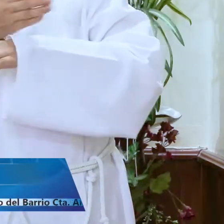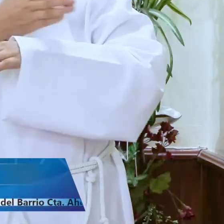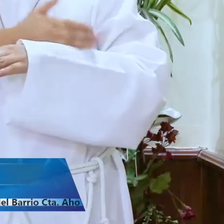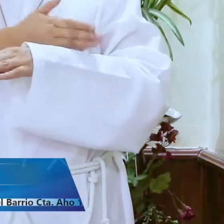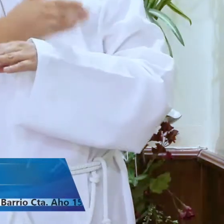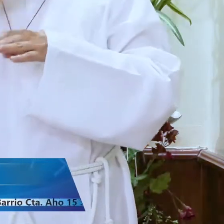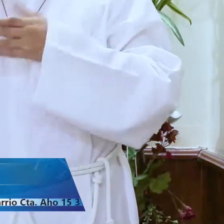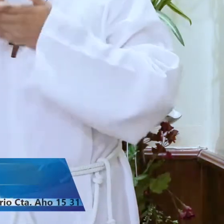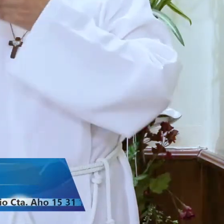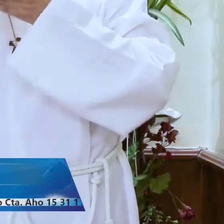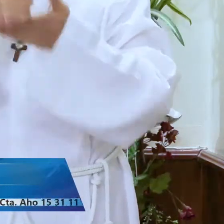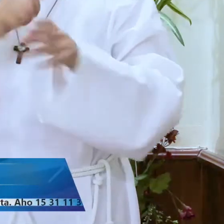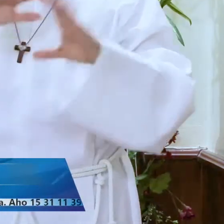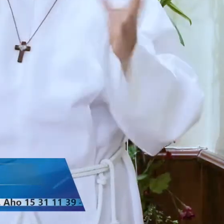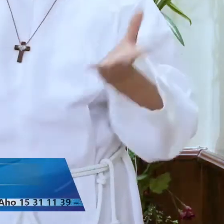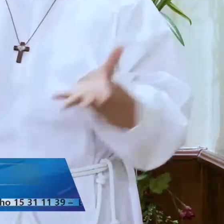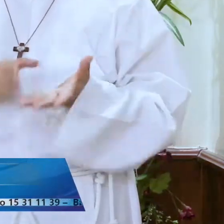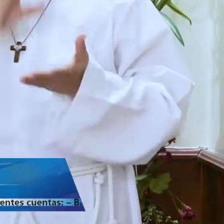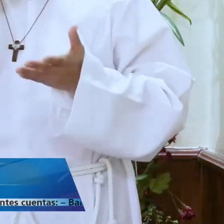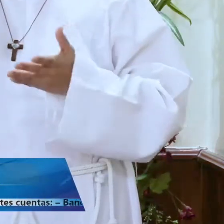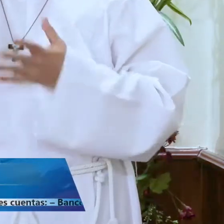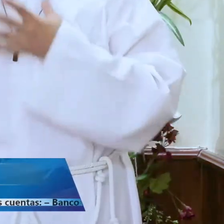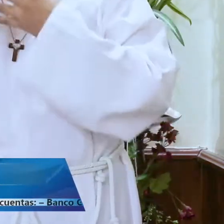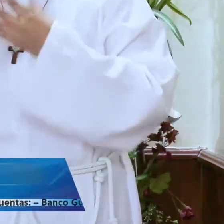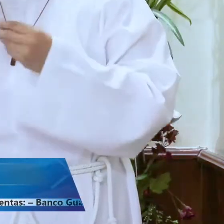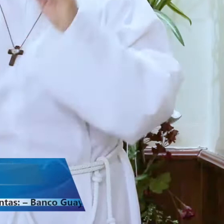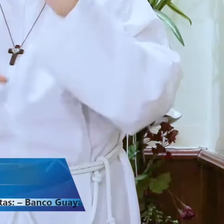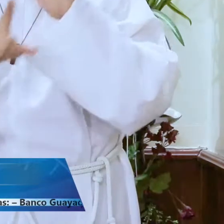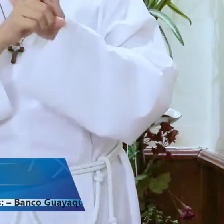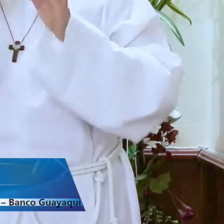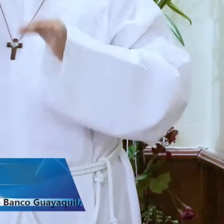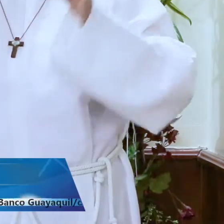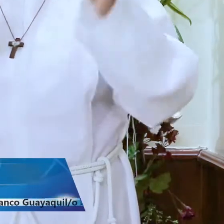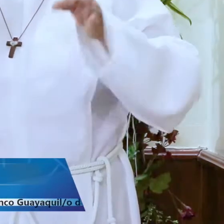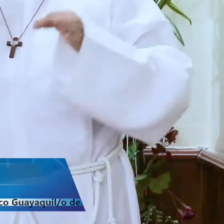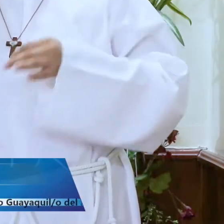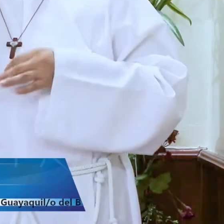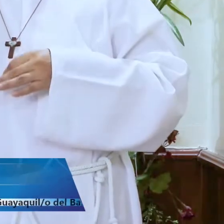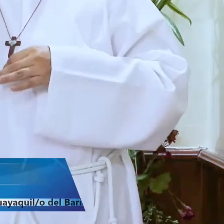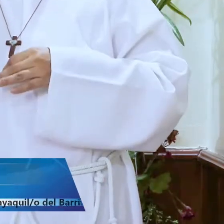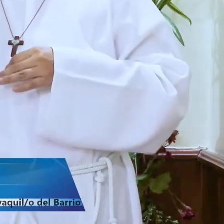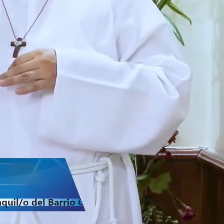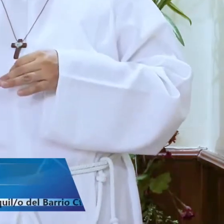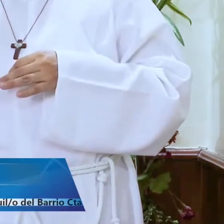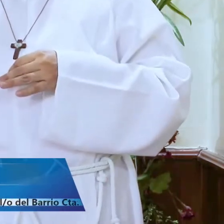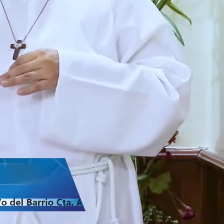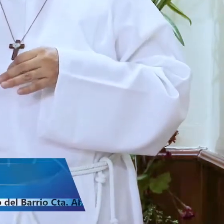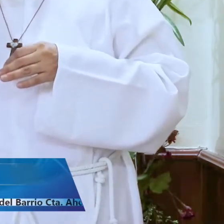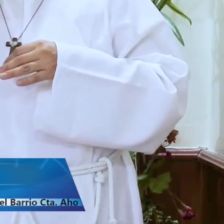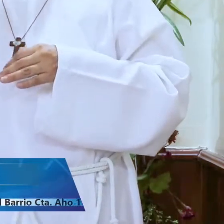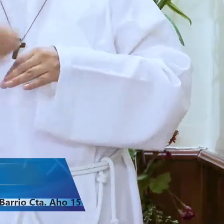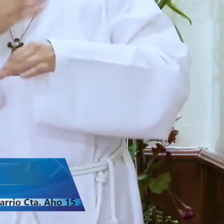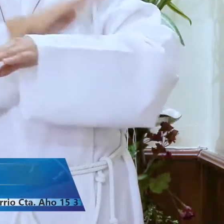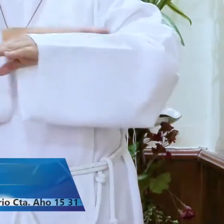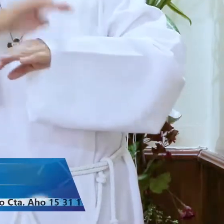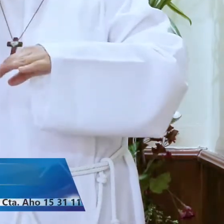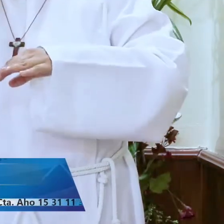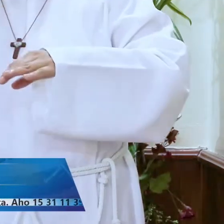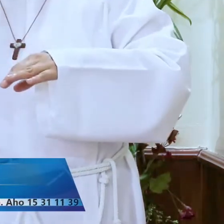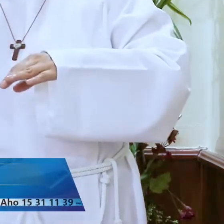ley y la justicia en sus días será puesto a salvo cura